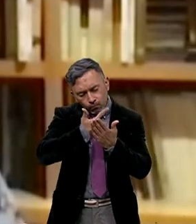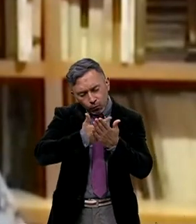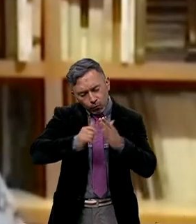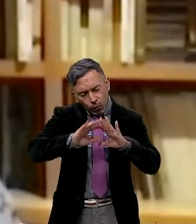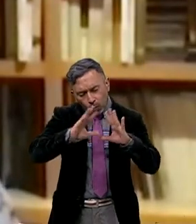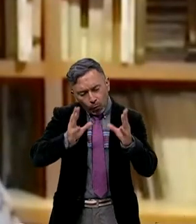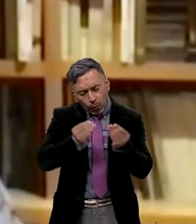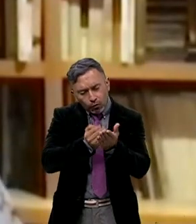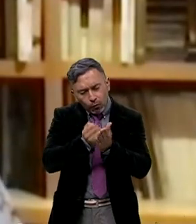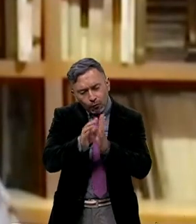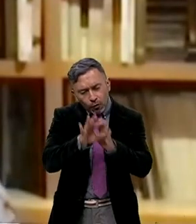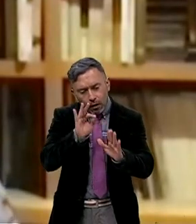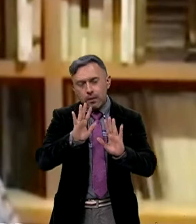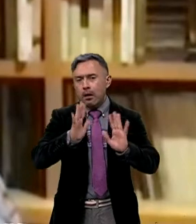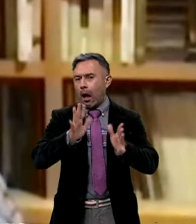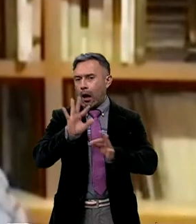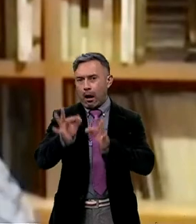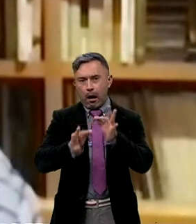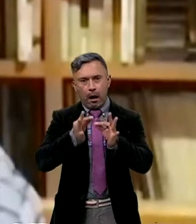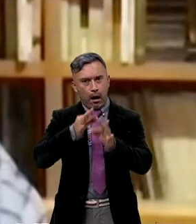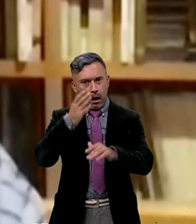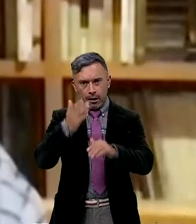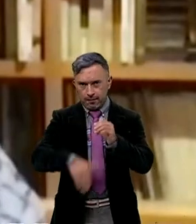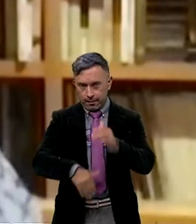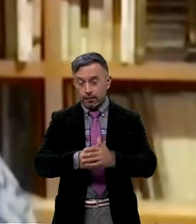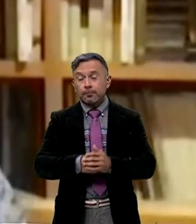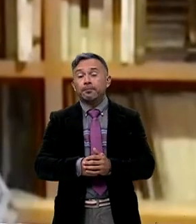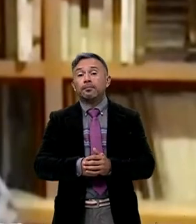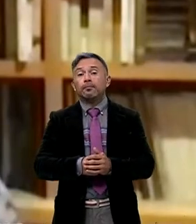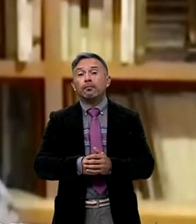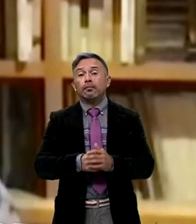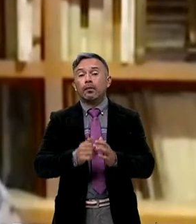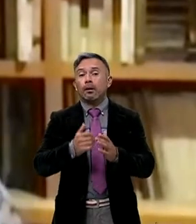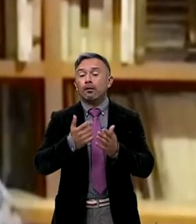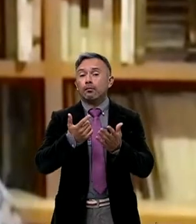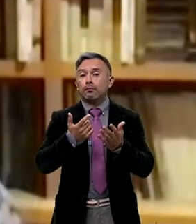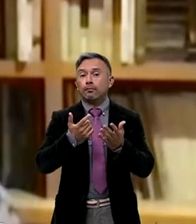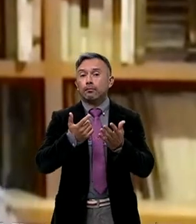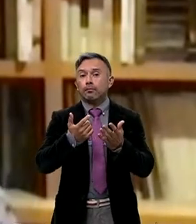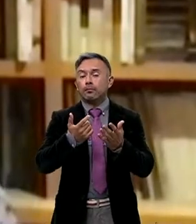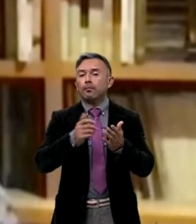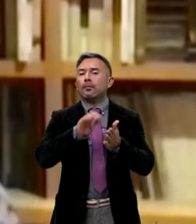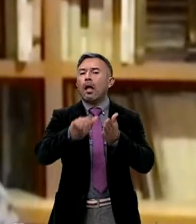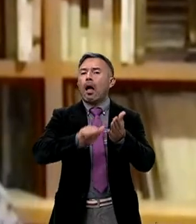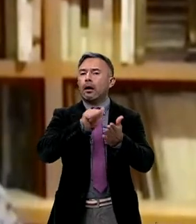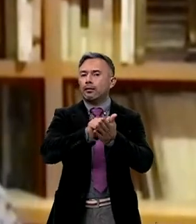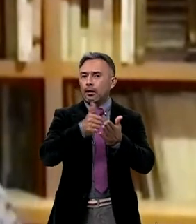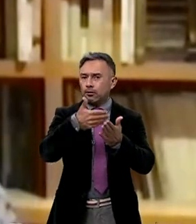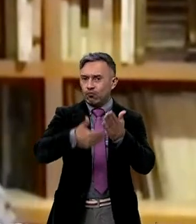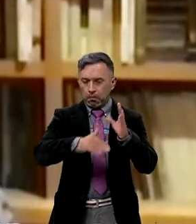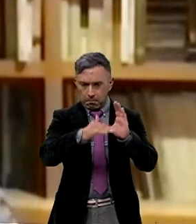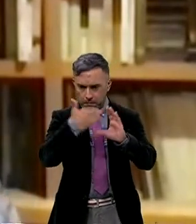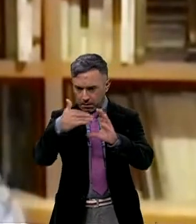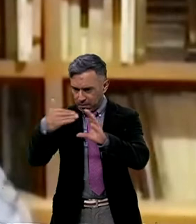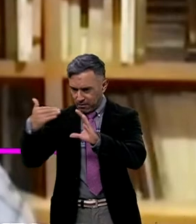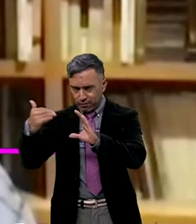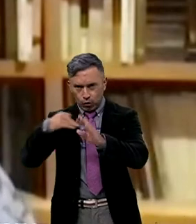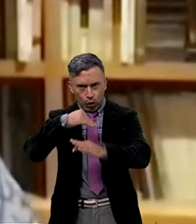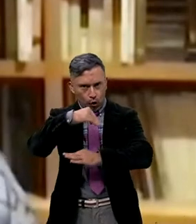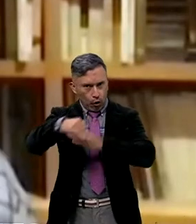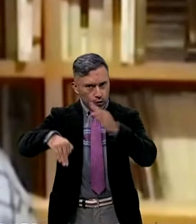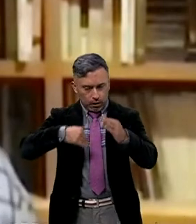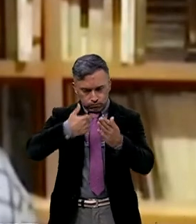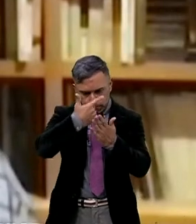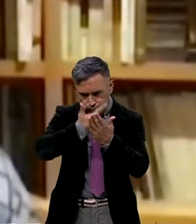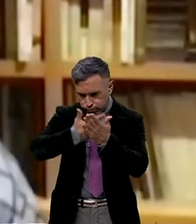recibido ya la totalidad de las actas y es